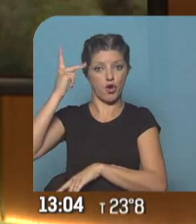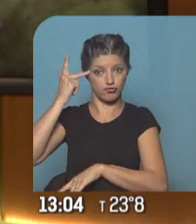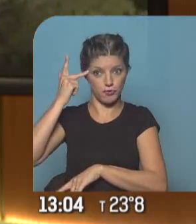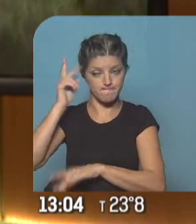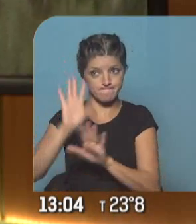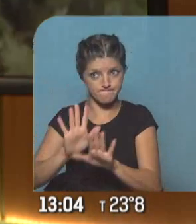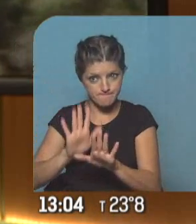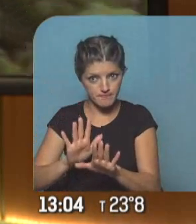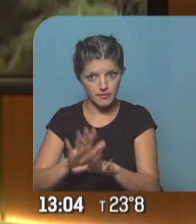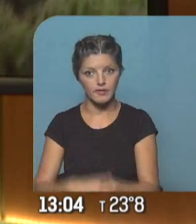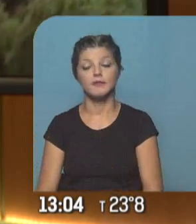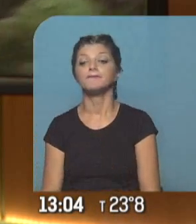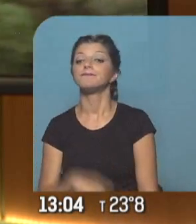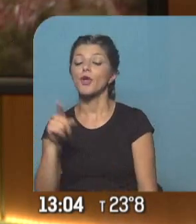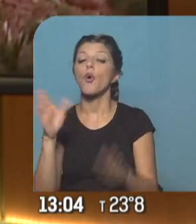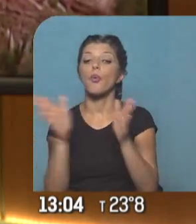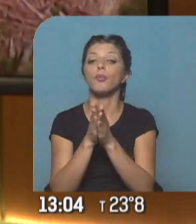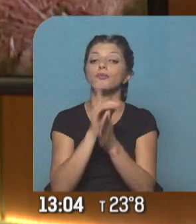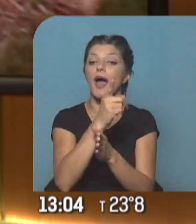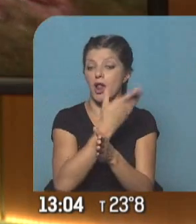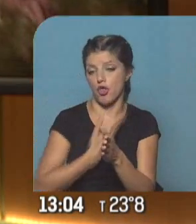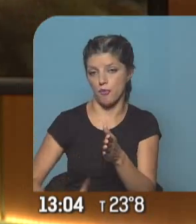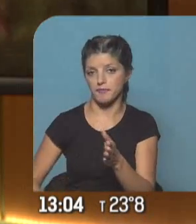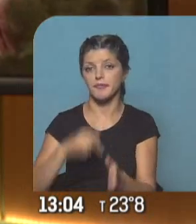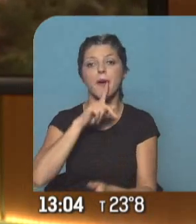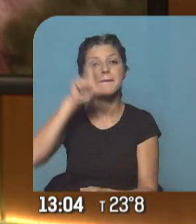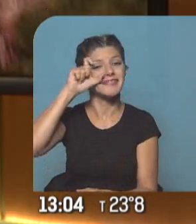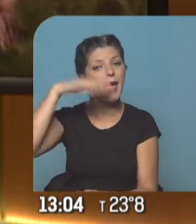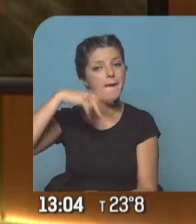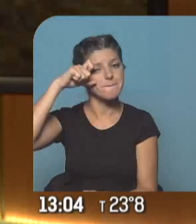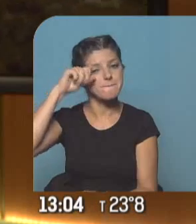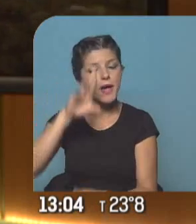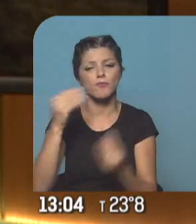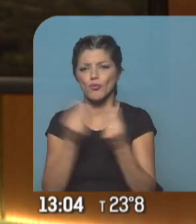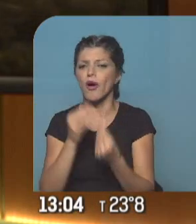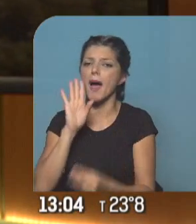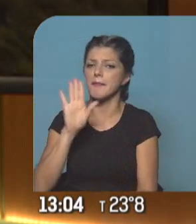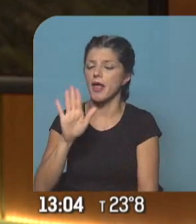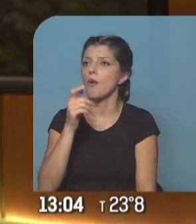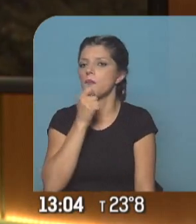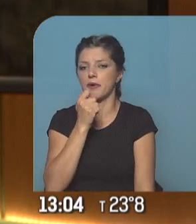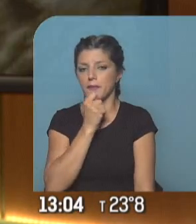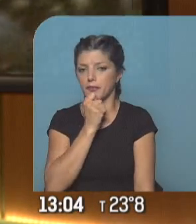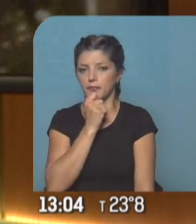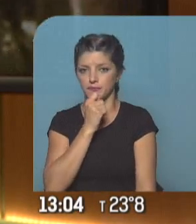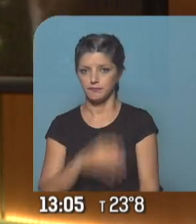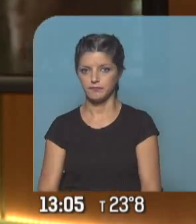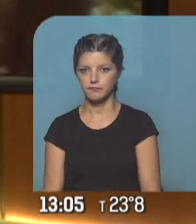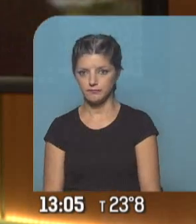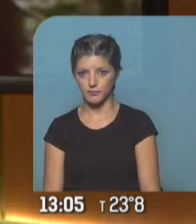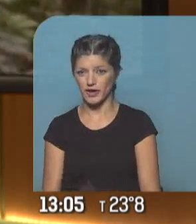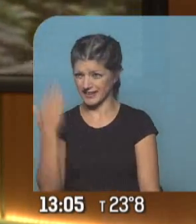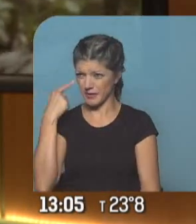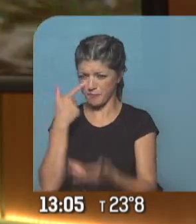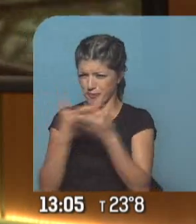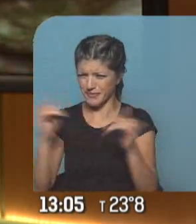que enfrenta con el gobierno de Temer un montón de amenazas que se están concretando, como por ejemplo el dato del informe, ¿no?